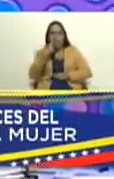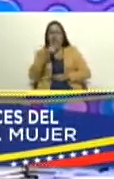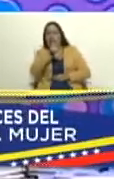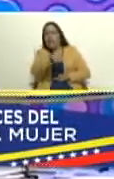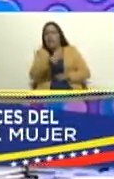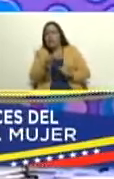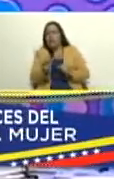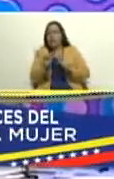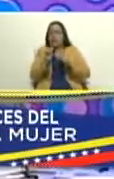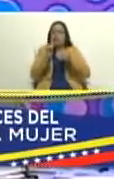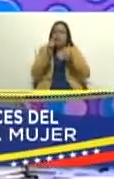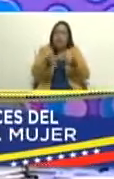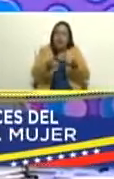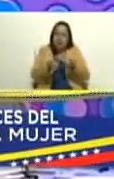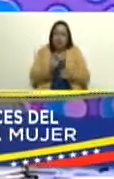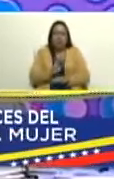empezandito.